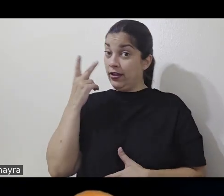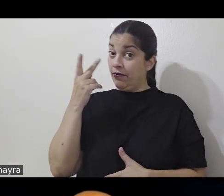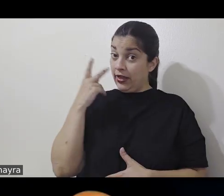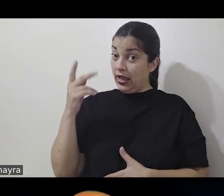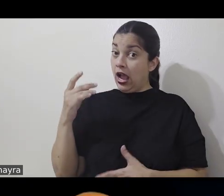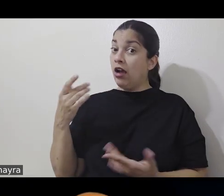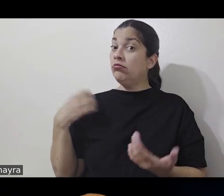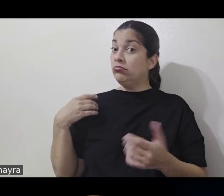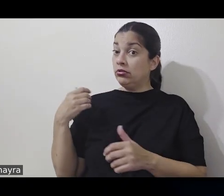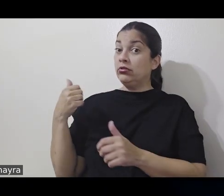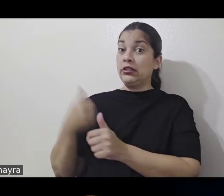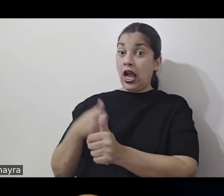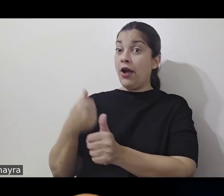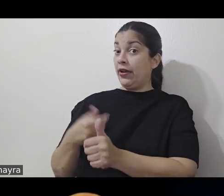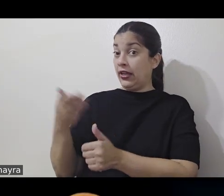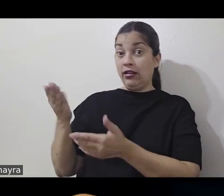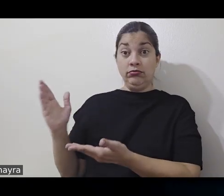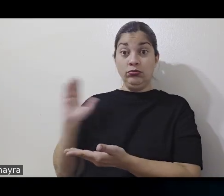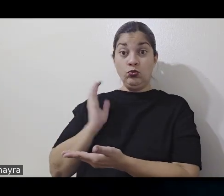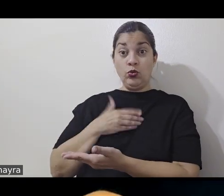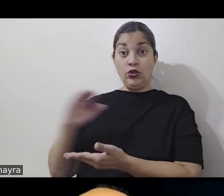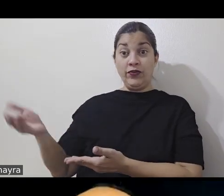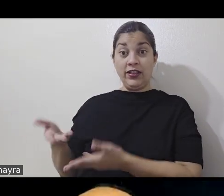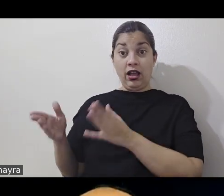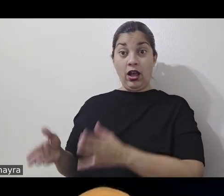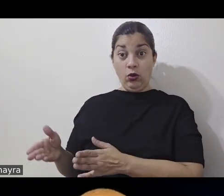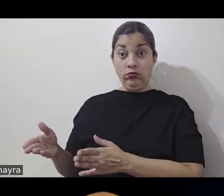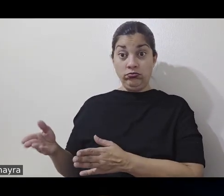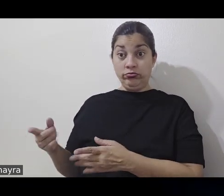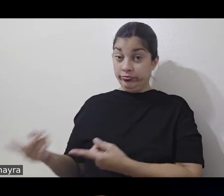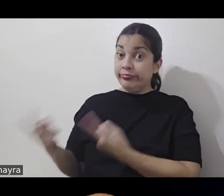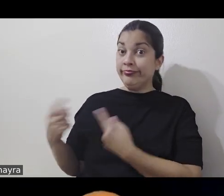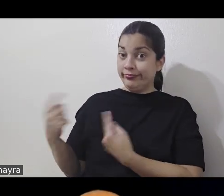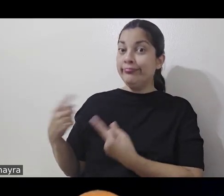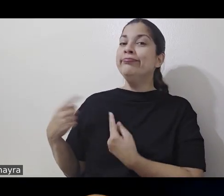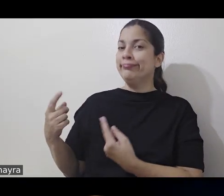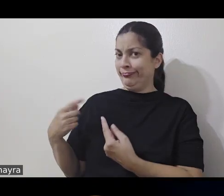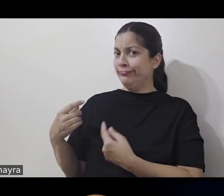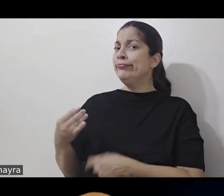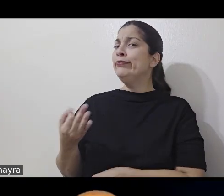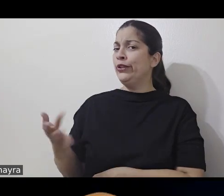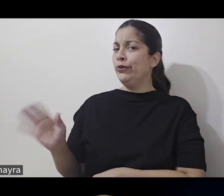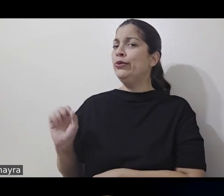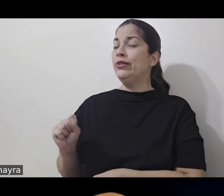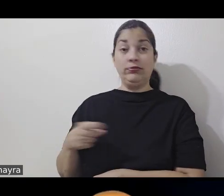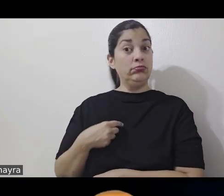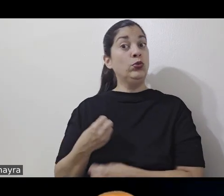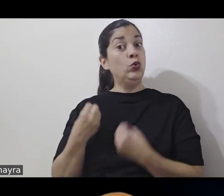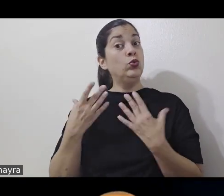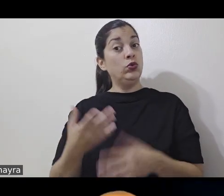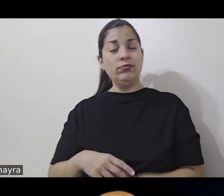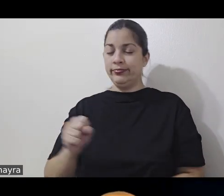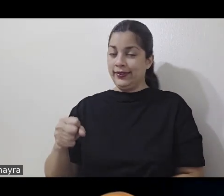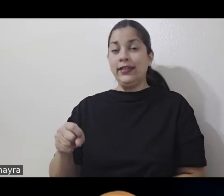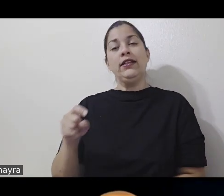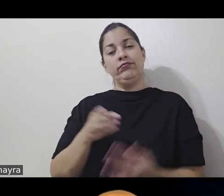nuestro invitado hoy, José Ravelo, ha pasado en Arte Fusión, porque ha sido en varios también. Porque ha sido en